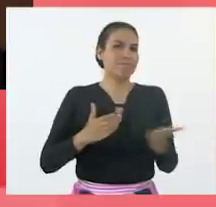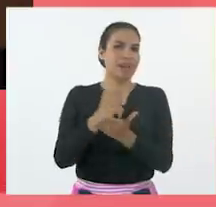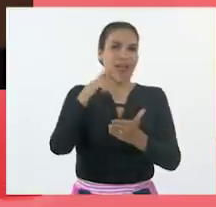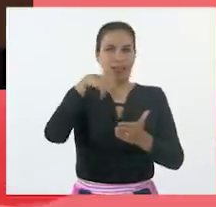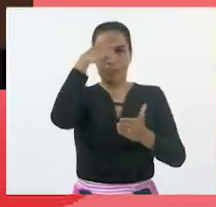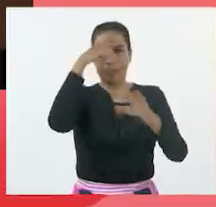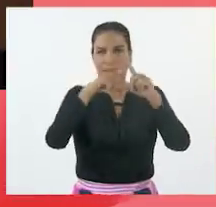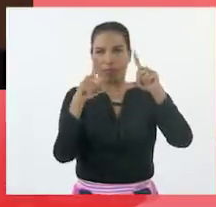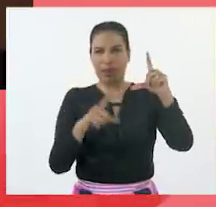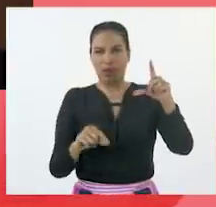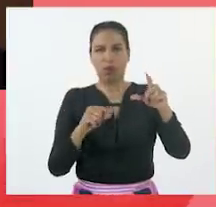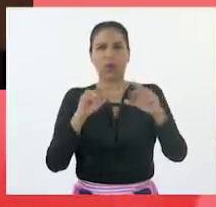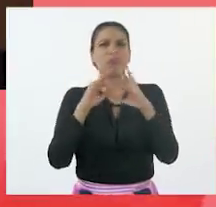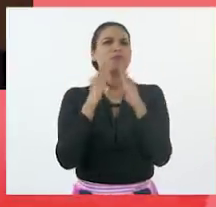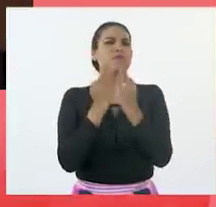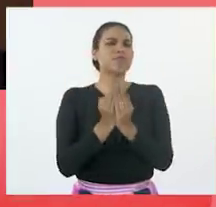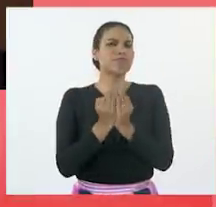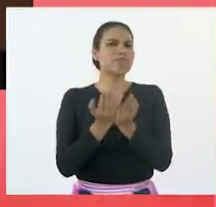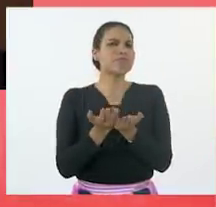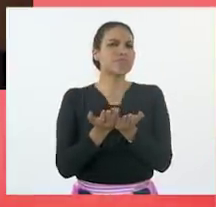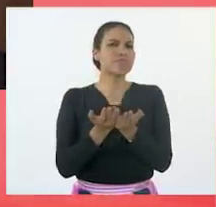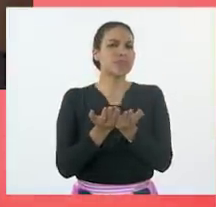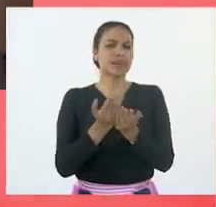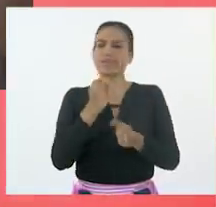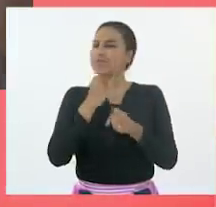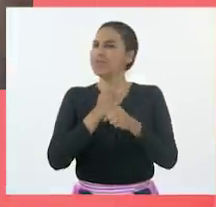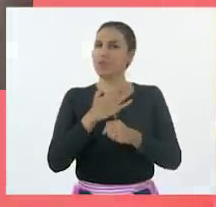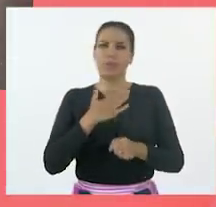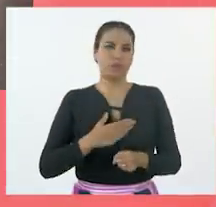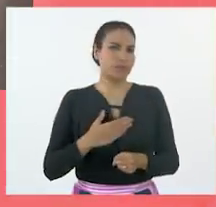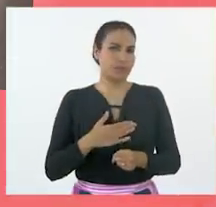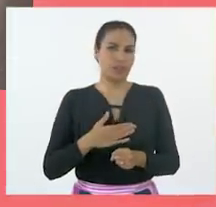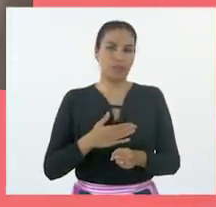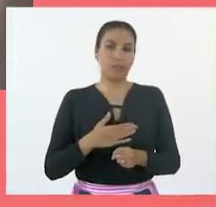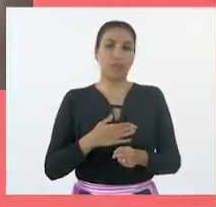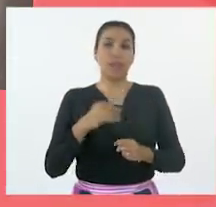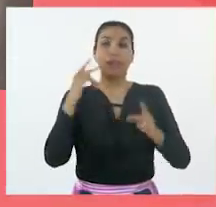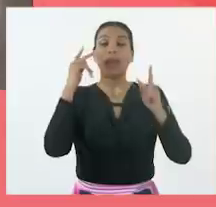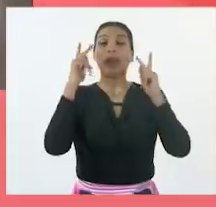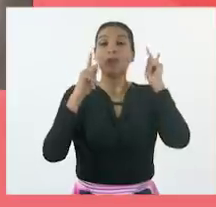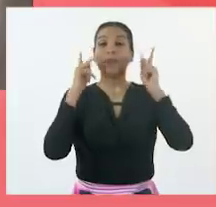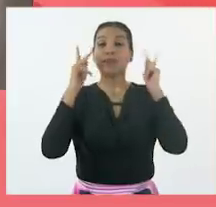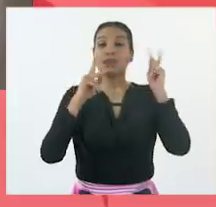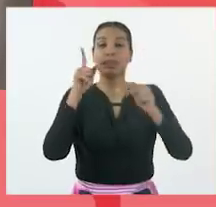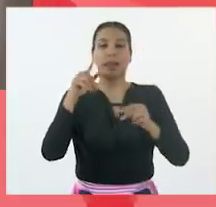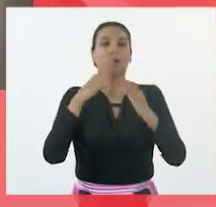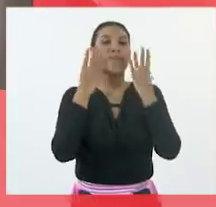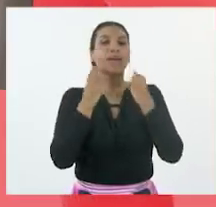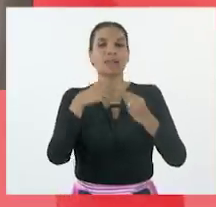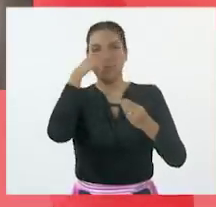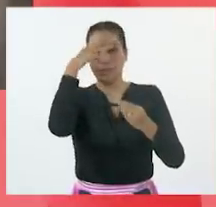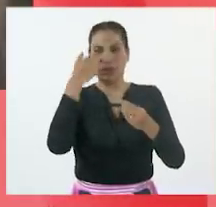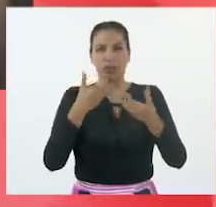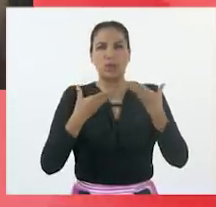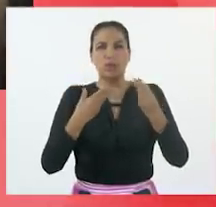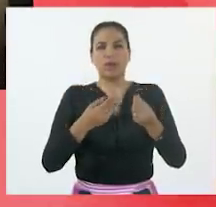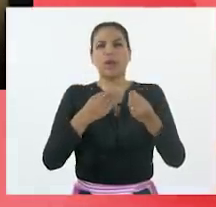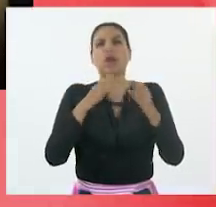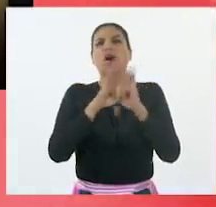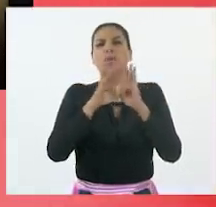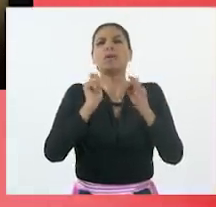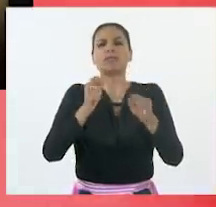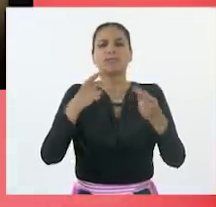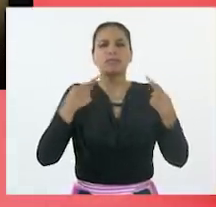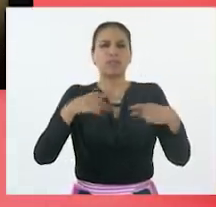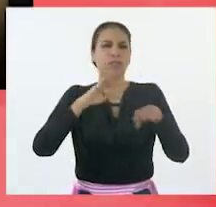México de una manera injusta. La visita de Maximiliano a México costó más de 1 millón de vidas. El Cerro